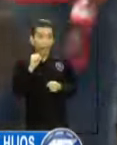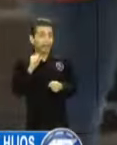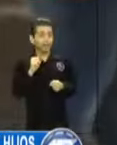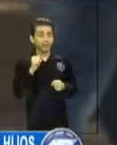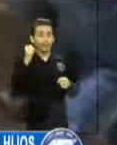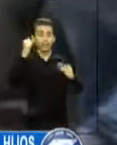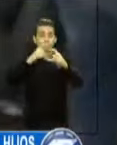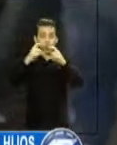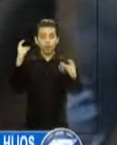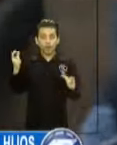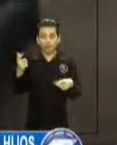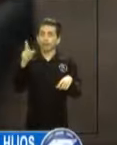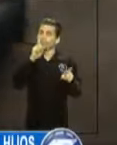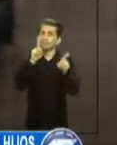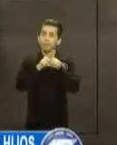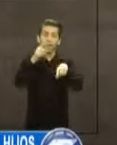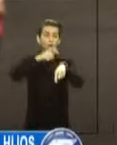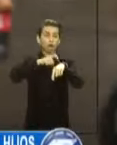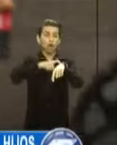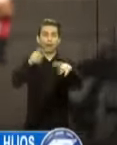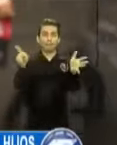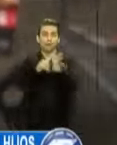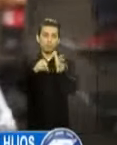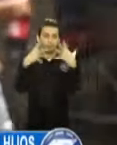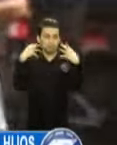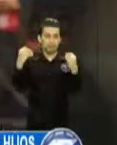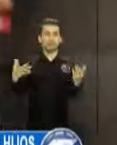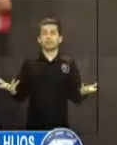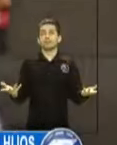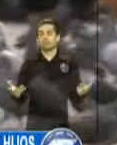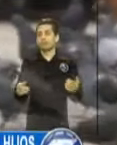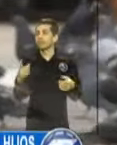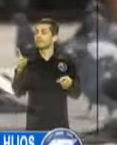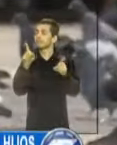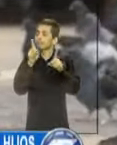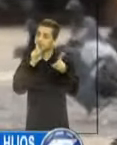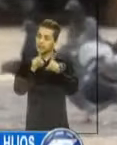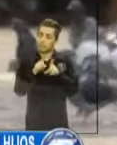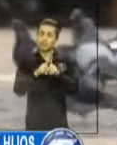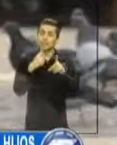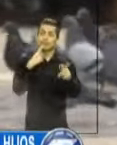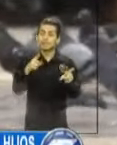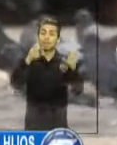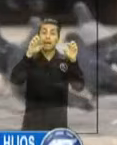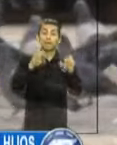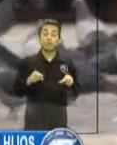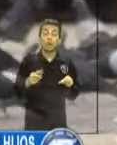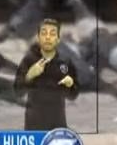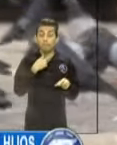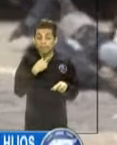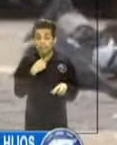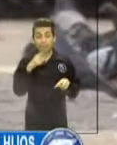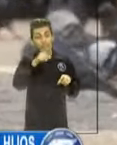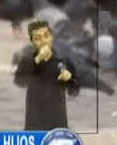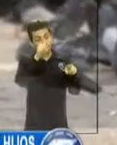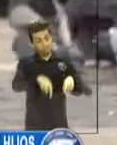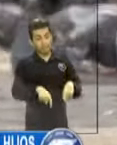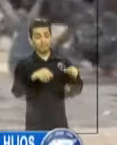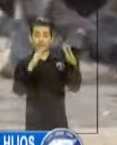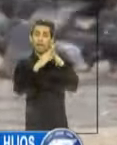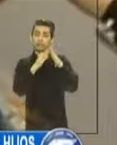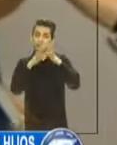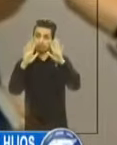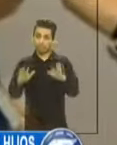el toque de queda. Además, por la recomendación de que las poblaciones vulnerables permanezcan en sus hogares. De enero a junio de este